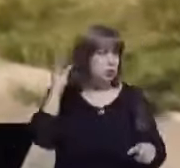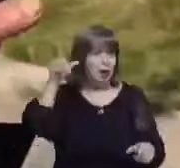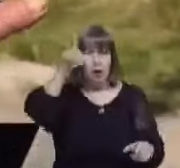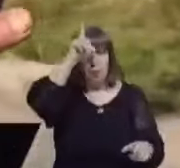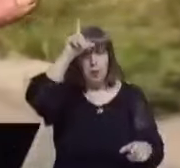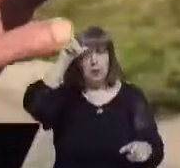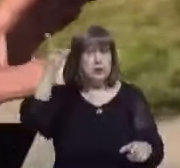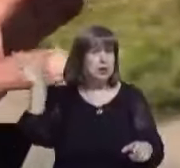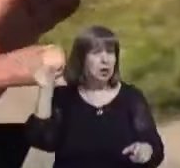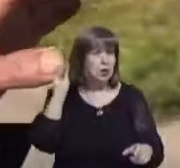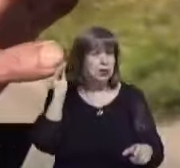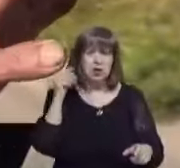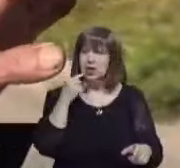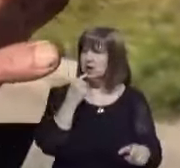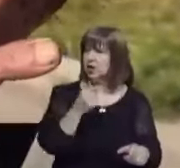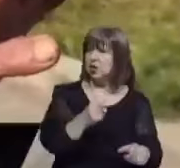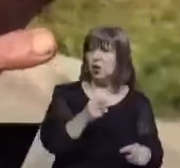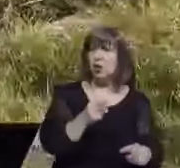a los otros que llegaron